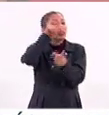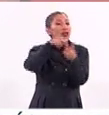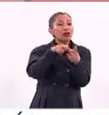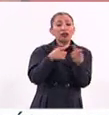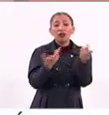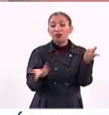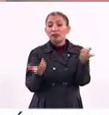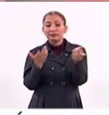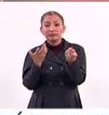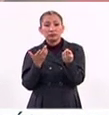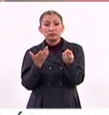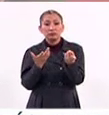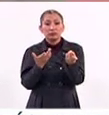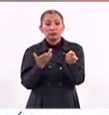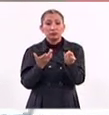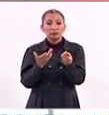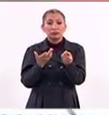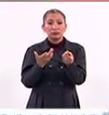debería ser,